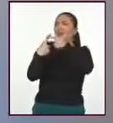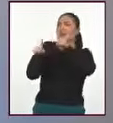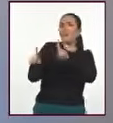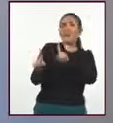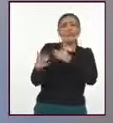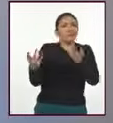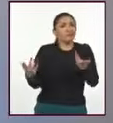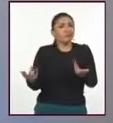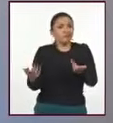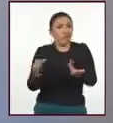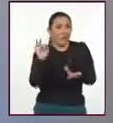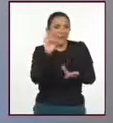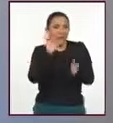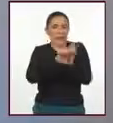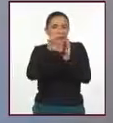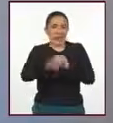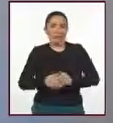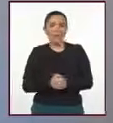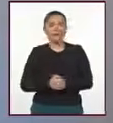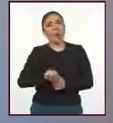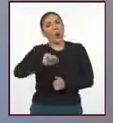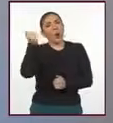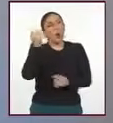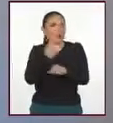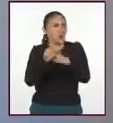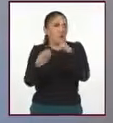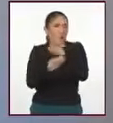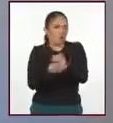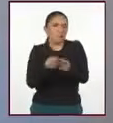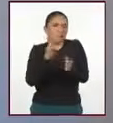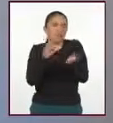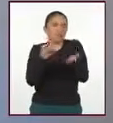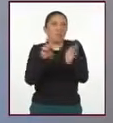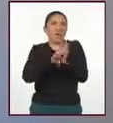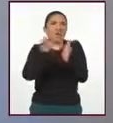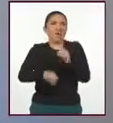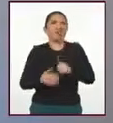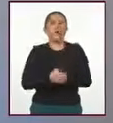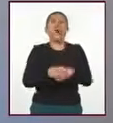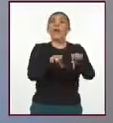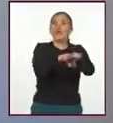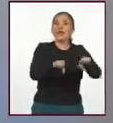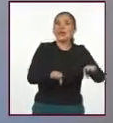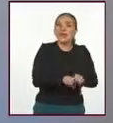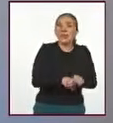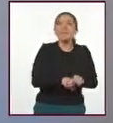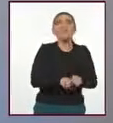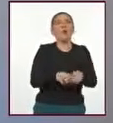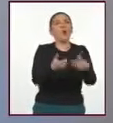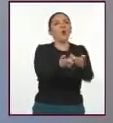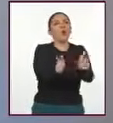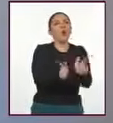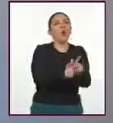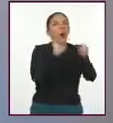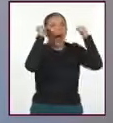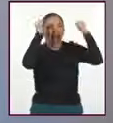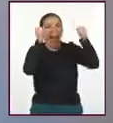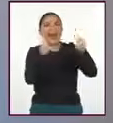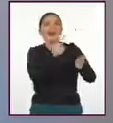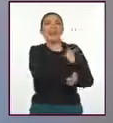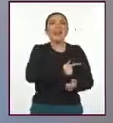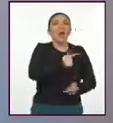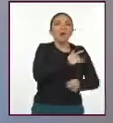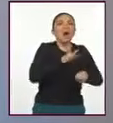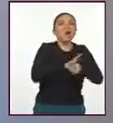hablamos de esto ya en algo más cotidiano, por ejemplo, con equipos, aficiones, con ciertos tipos de gustos